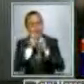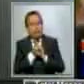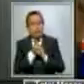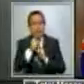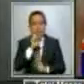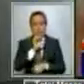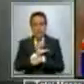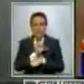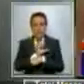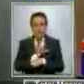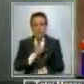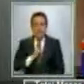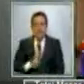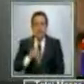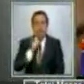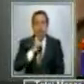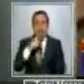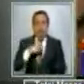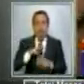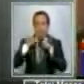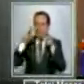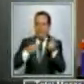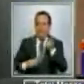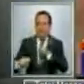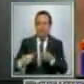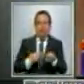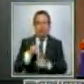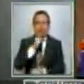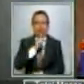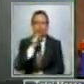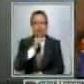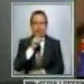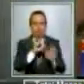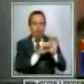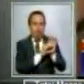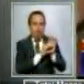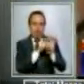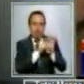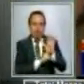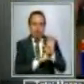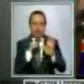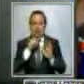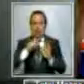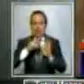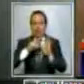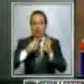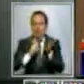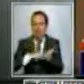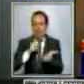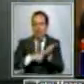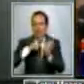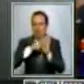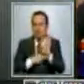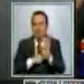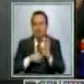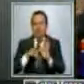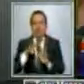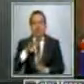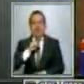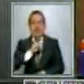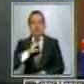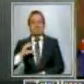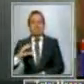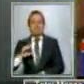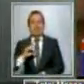estado tampoco es el mercado ni la Constitución ni la reforma tributaria ni la asamblea Constituyente